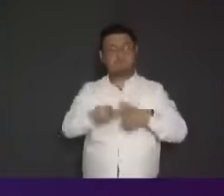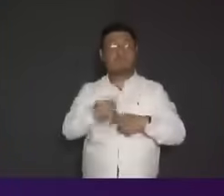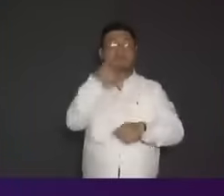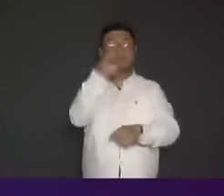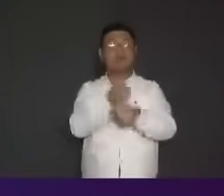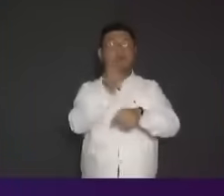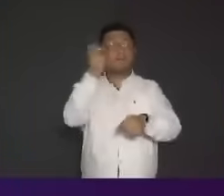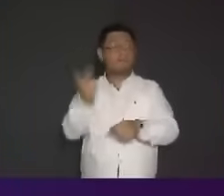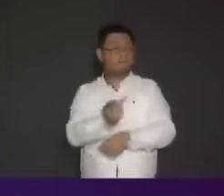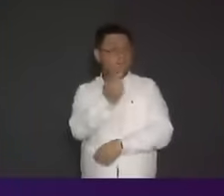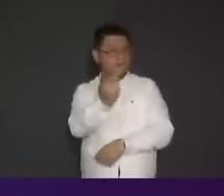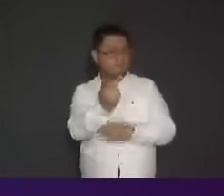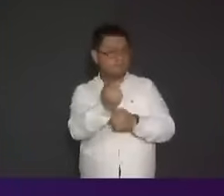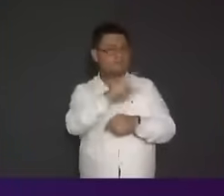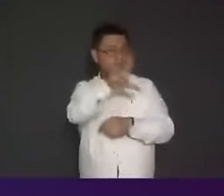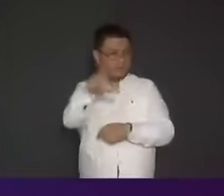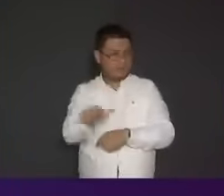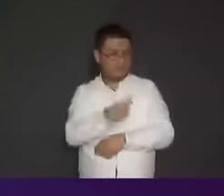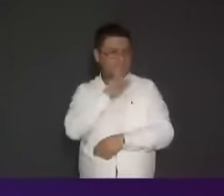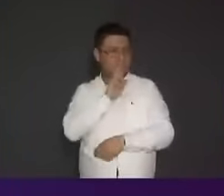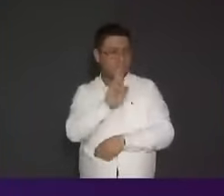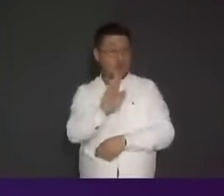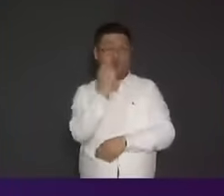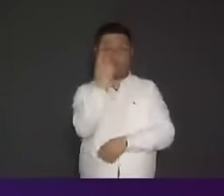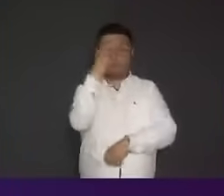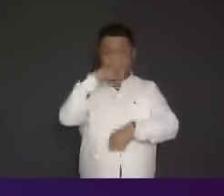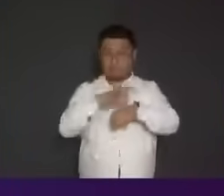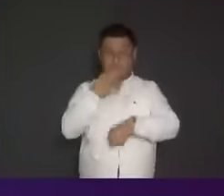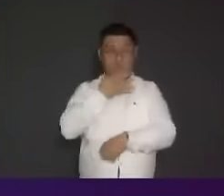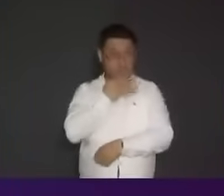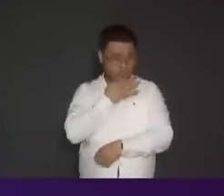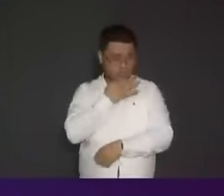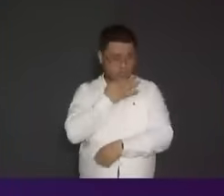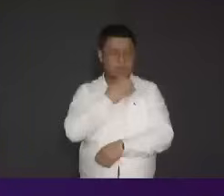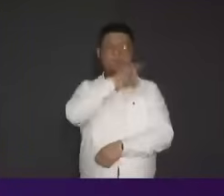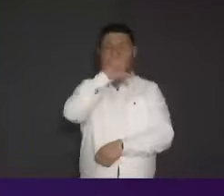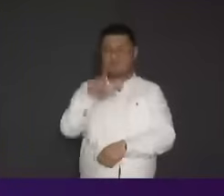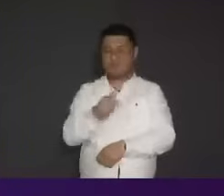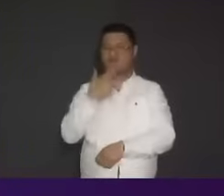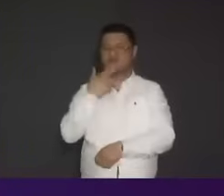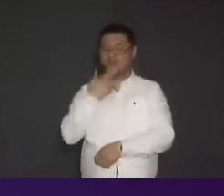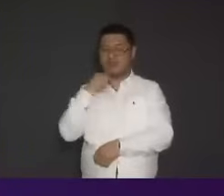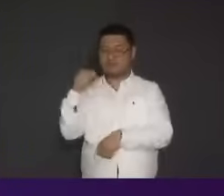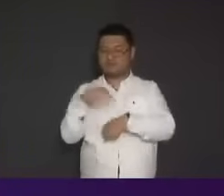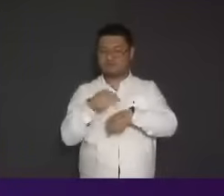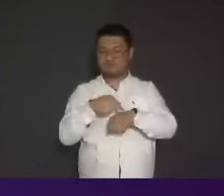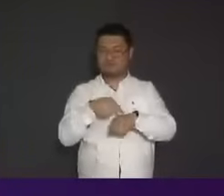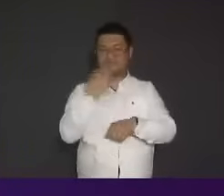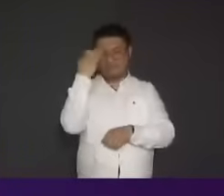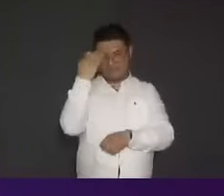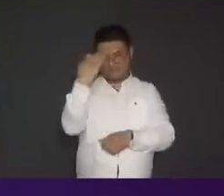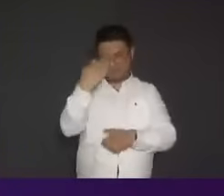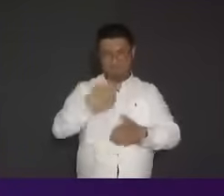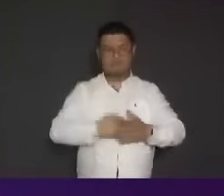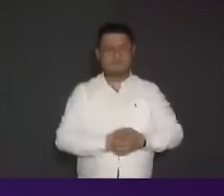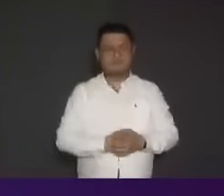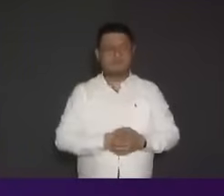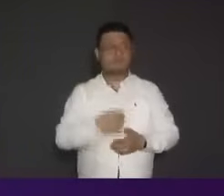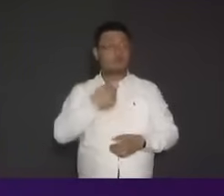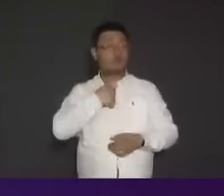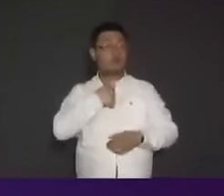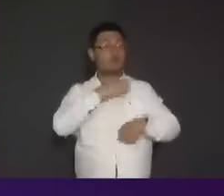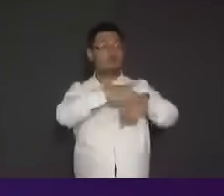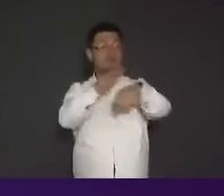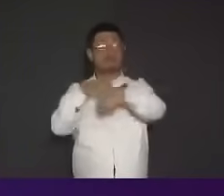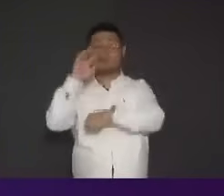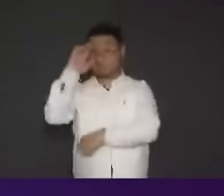y posteriormente tendrán un minuto para responderla. Después utilizaremos de nueva cuenta las bolsas de tiempo. Y yo quiero recordar que todas